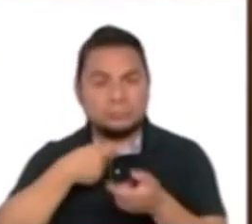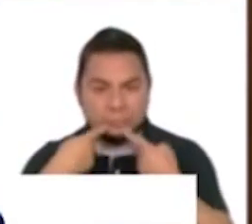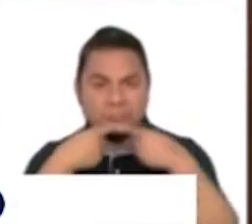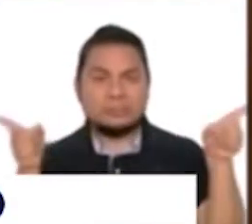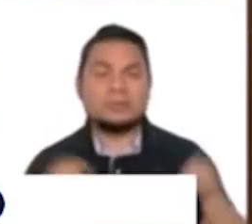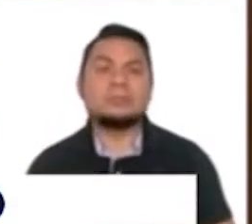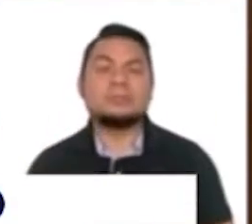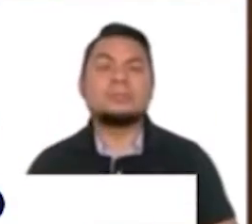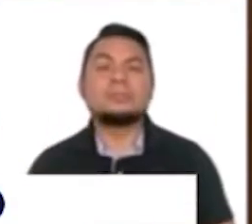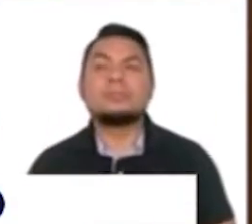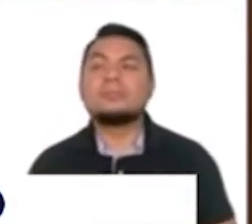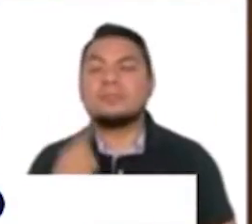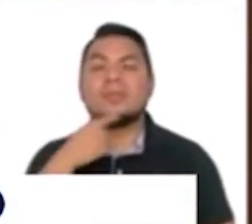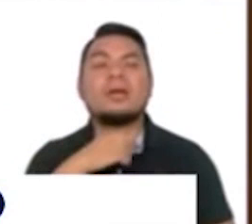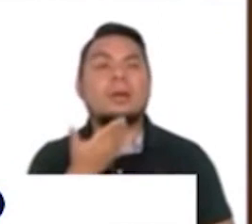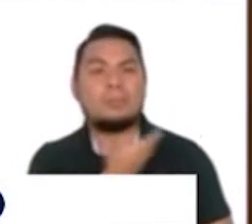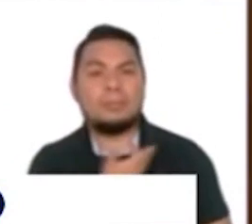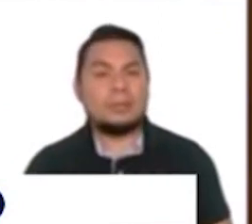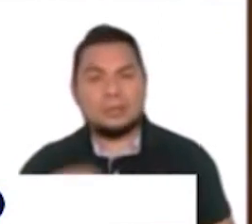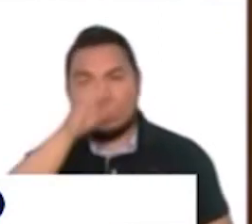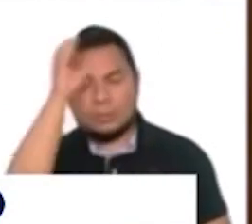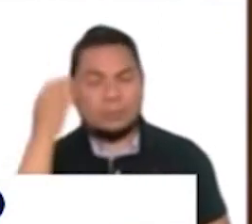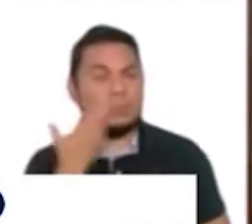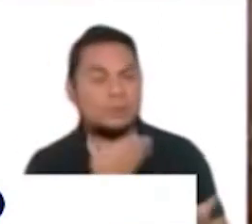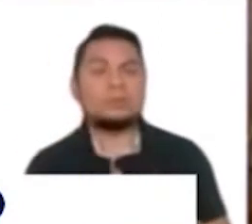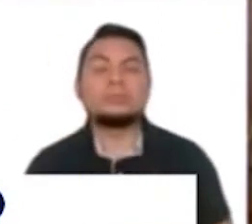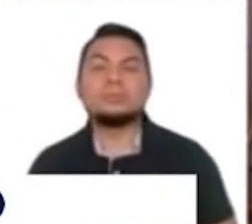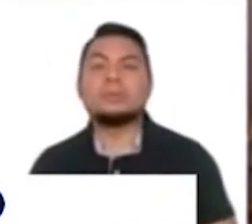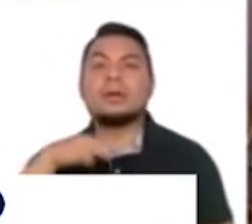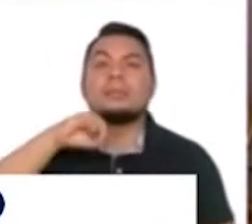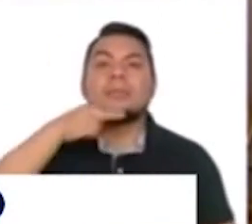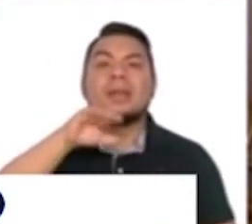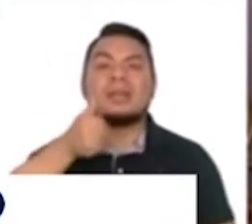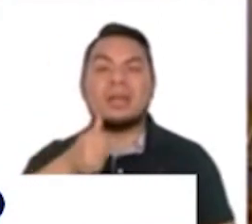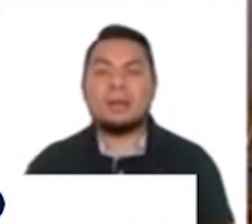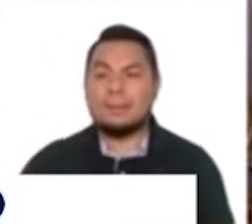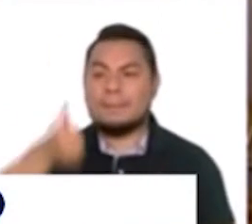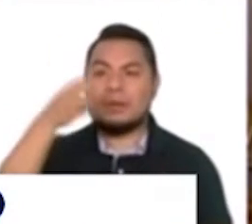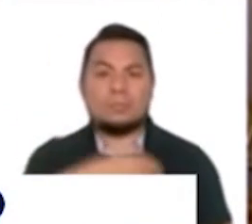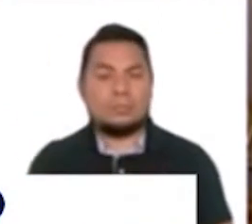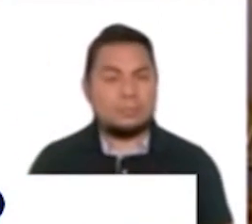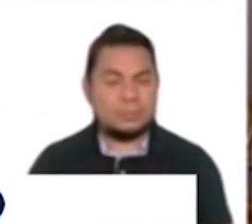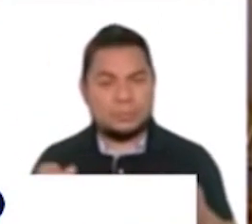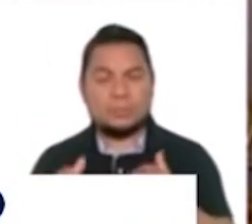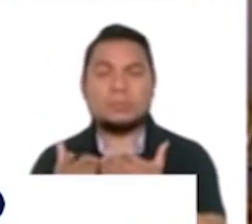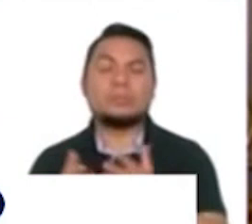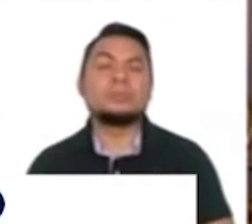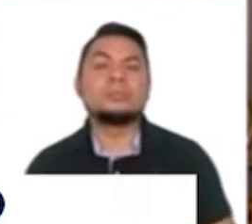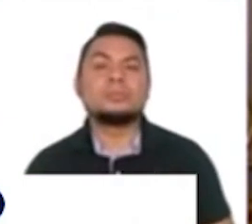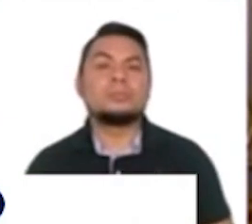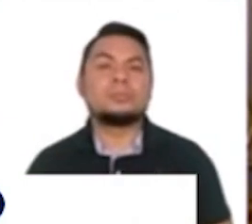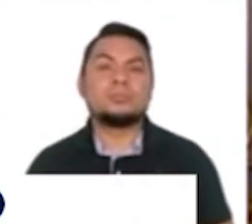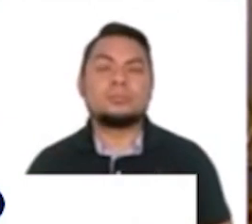y publíquese. José Pedro Castillo Terrones, presidente de la República. Mirta Esther Vázquez Chuquilín, presidenta